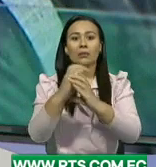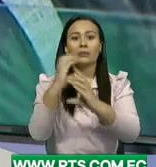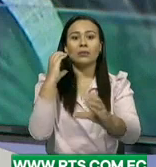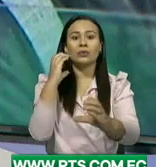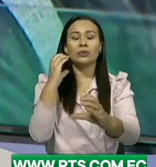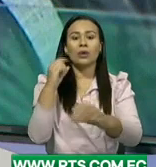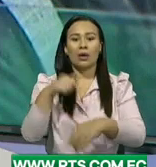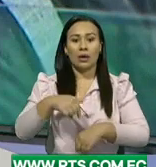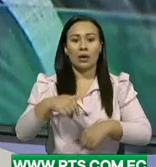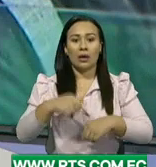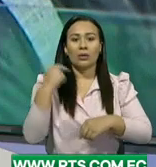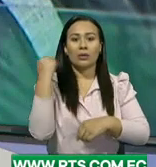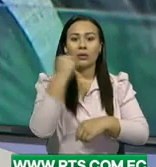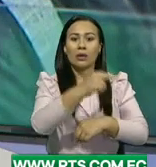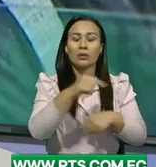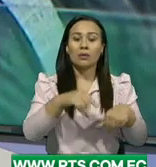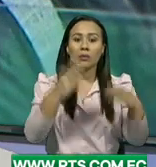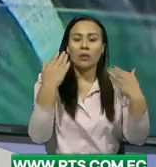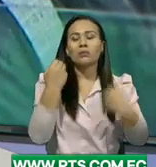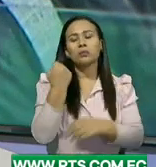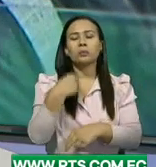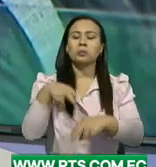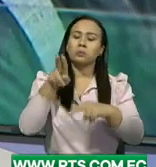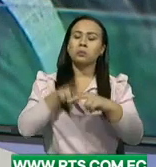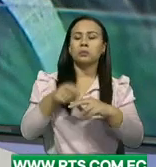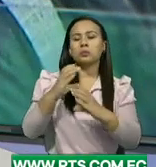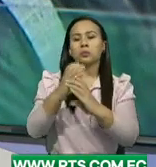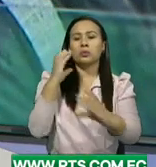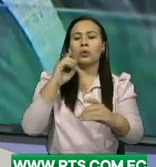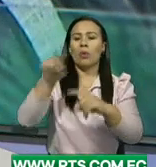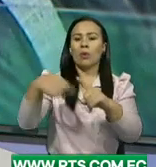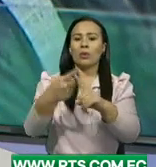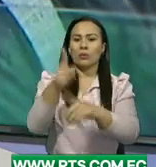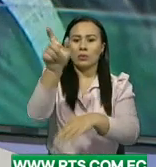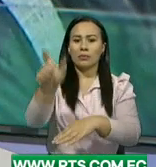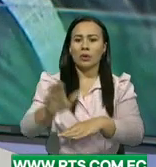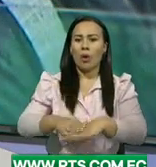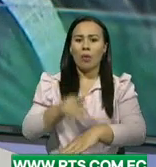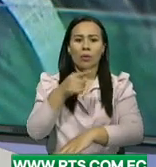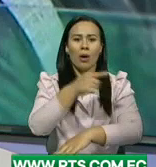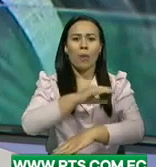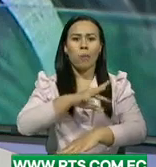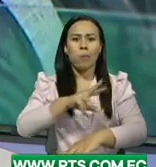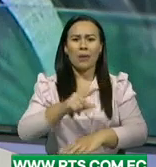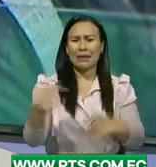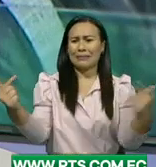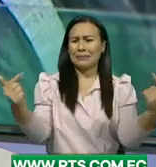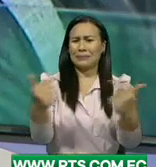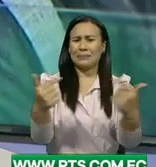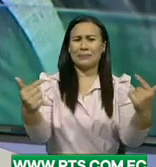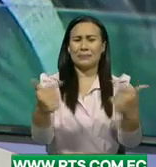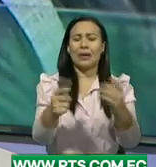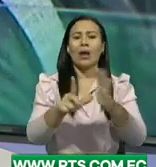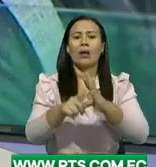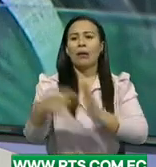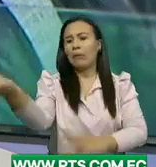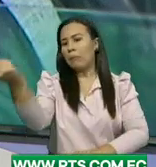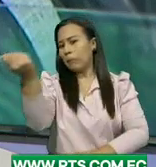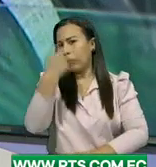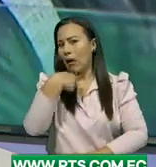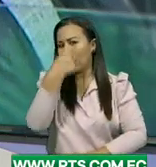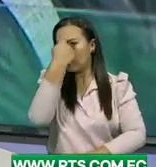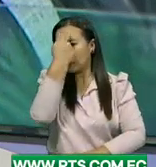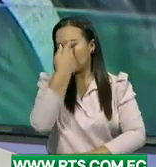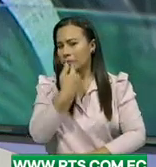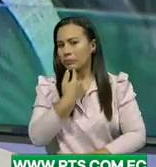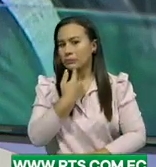transporte urbano desde el norte de Guayaquil. La acusación del robo de un celular dio paso a una discusión que terminó con la agresión